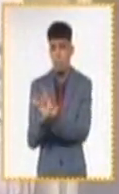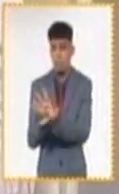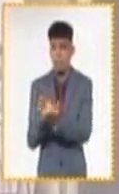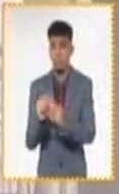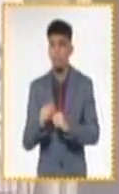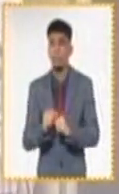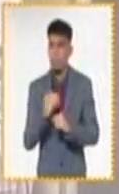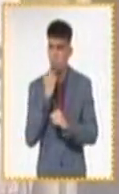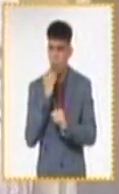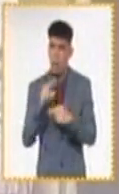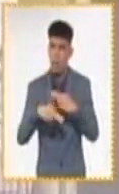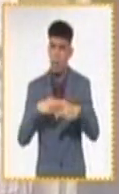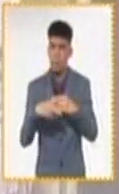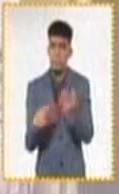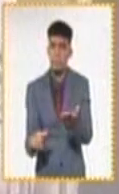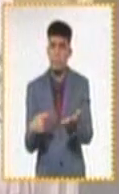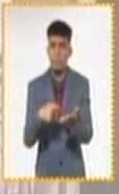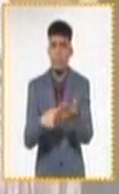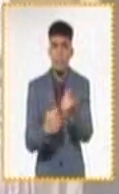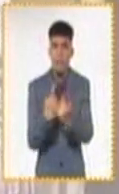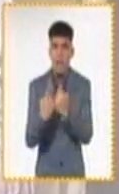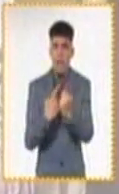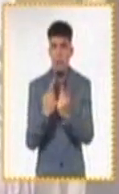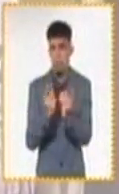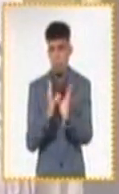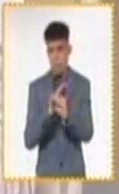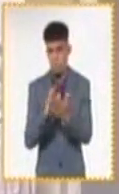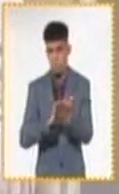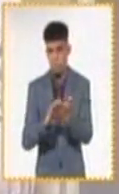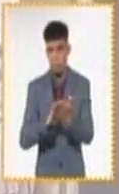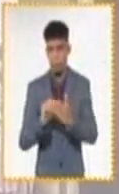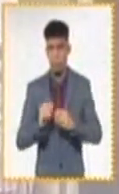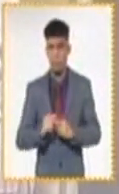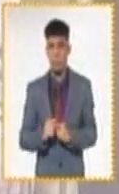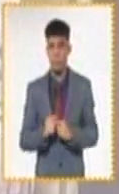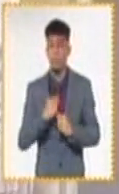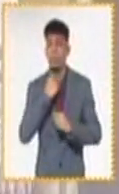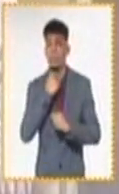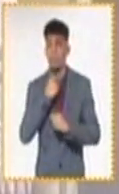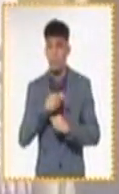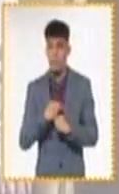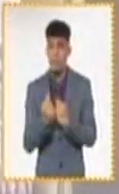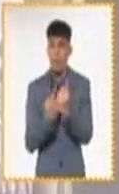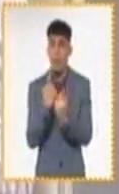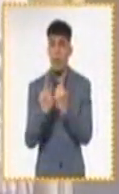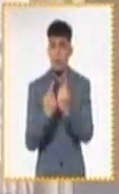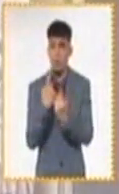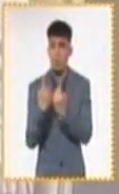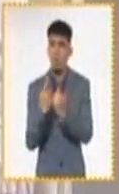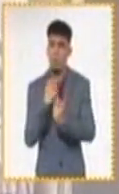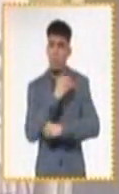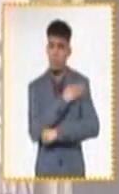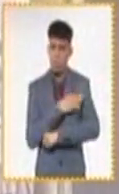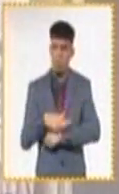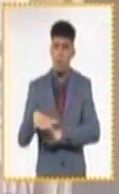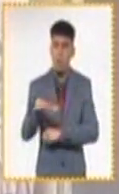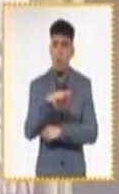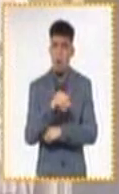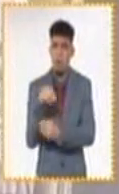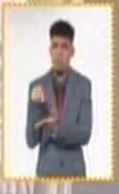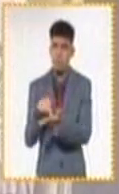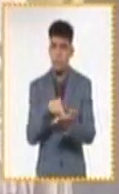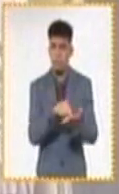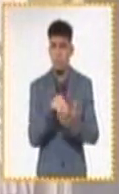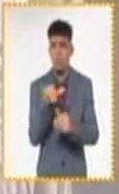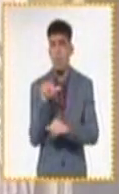violentamente y sin pagar ningún tipo de consecuencia, porque además esto también, por ejemplo, se han ido retirando de numerosos organismos